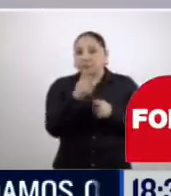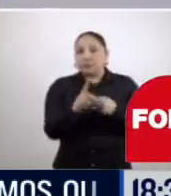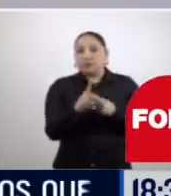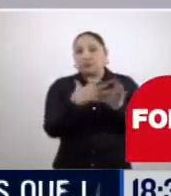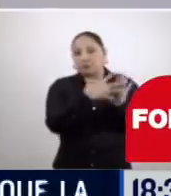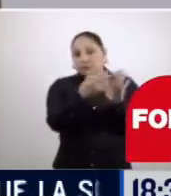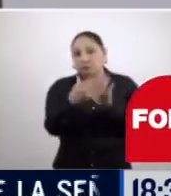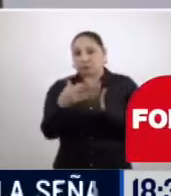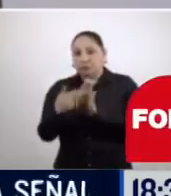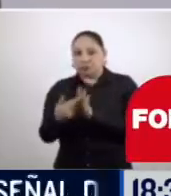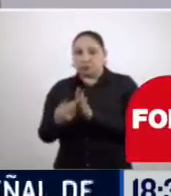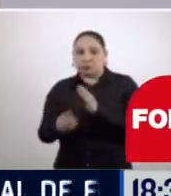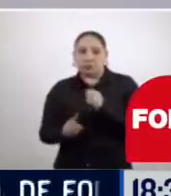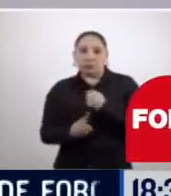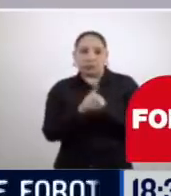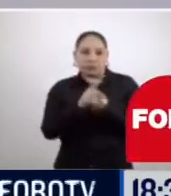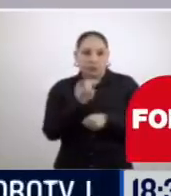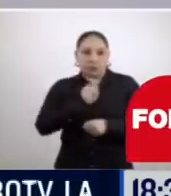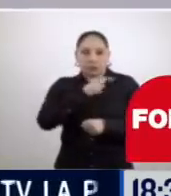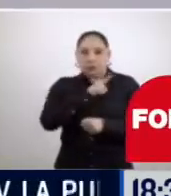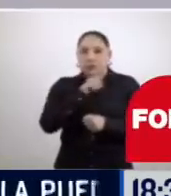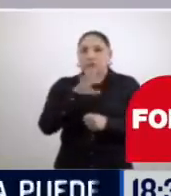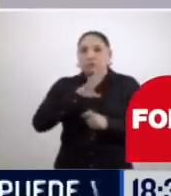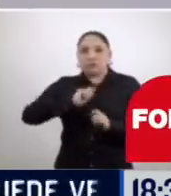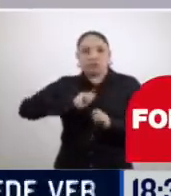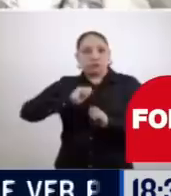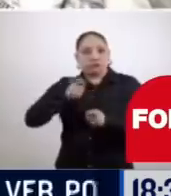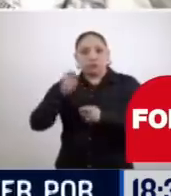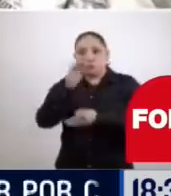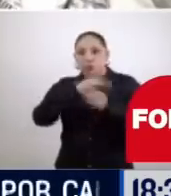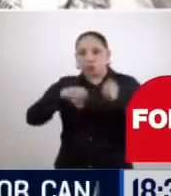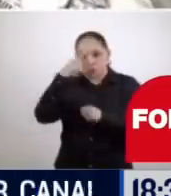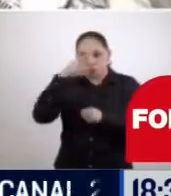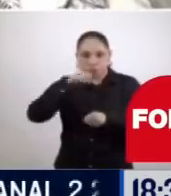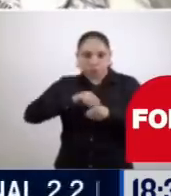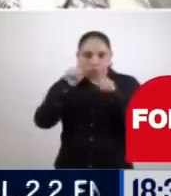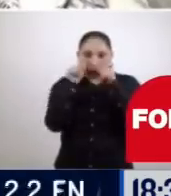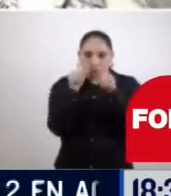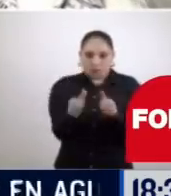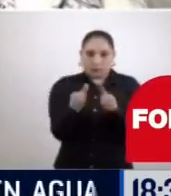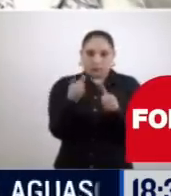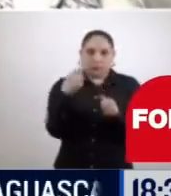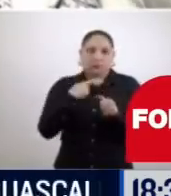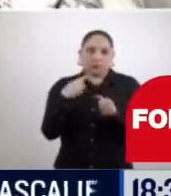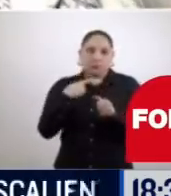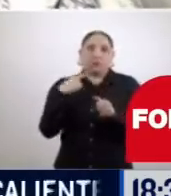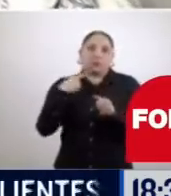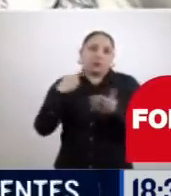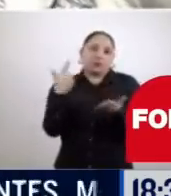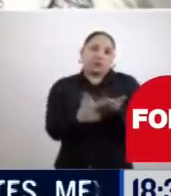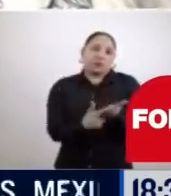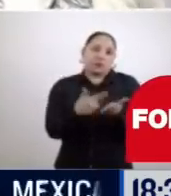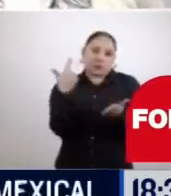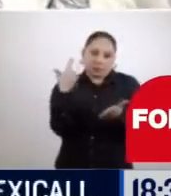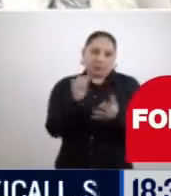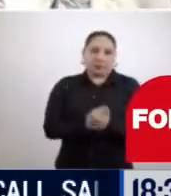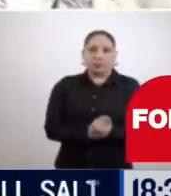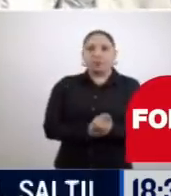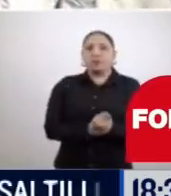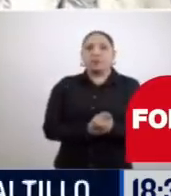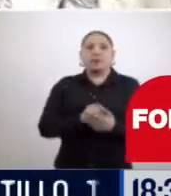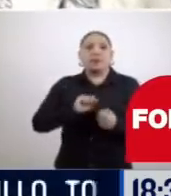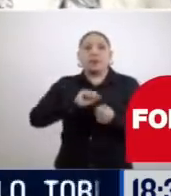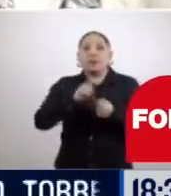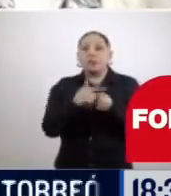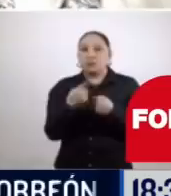en sus centros de trabajo y quienes están dando todo para poderlo atender a las personas graves. Cualquiera que sea